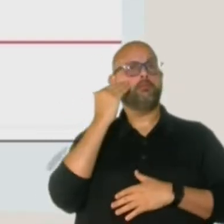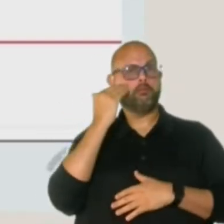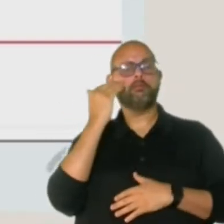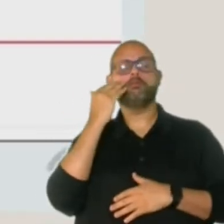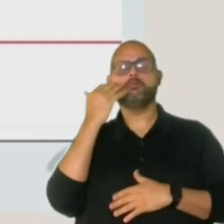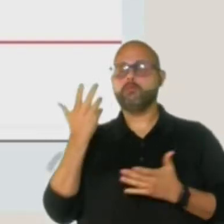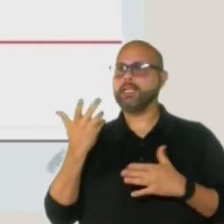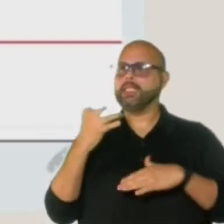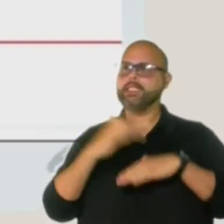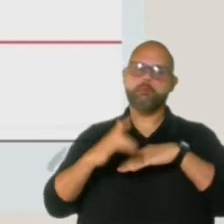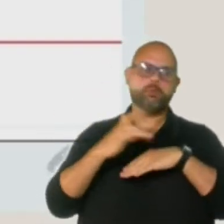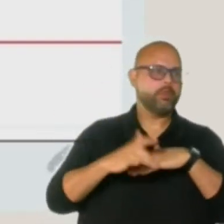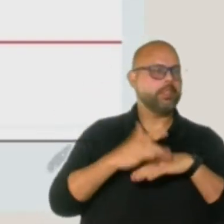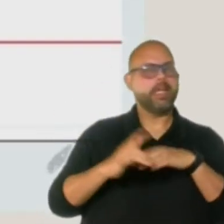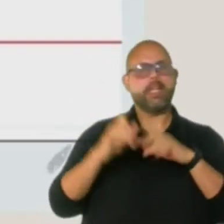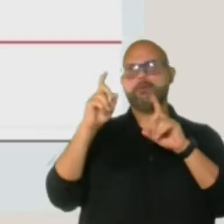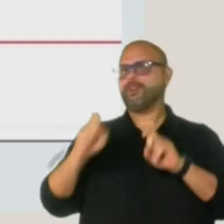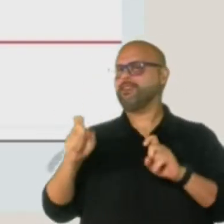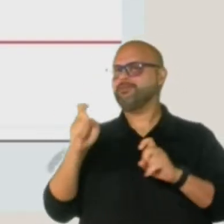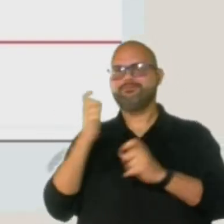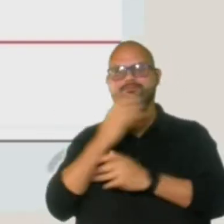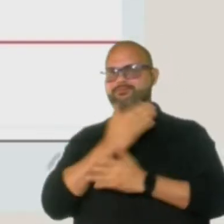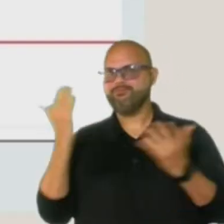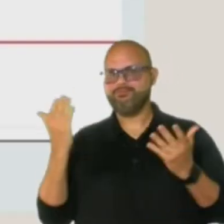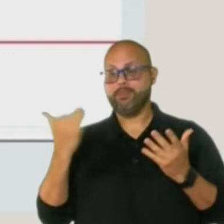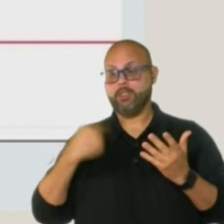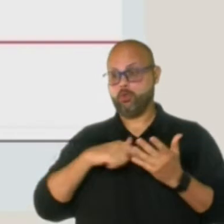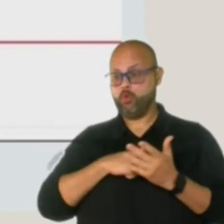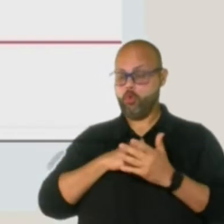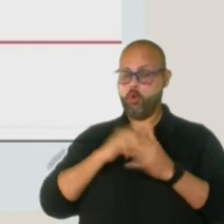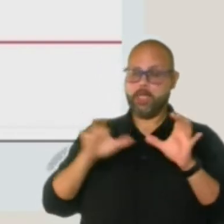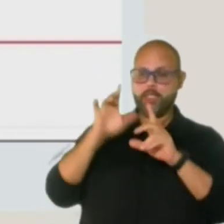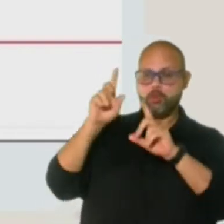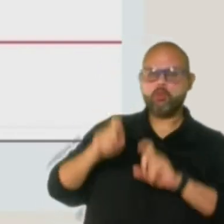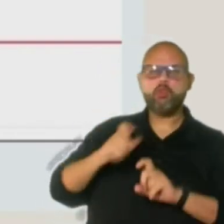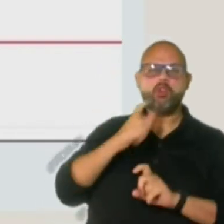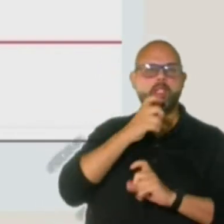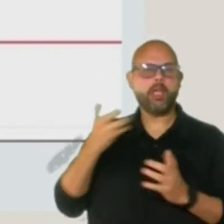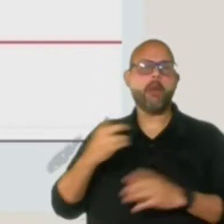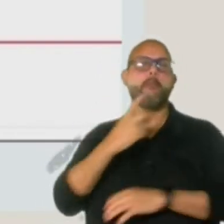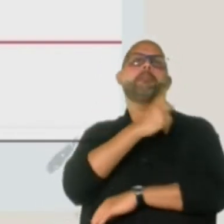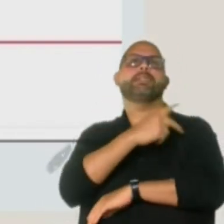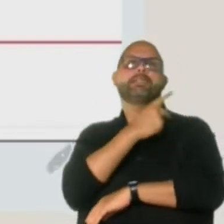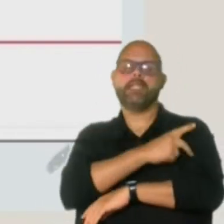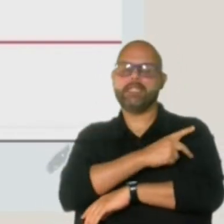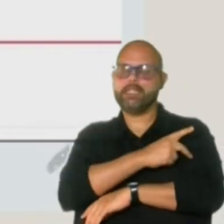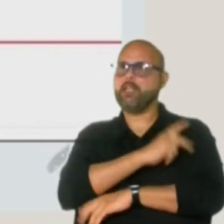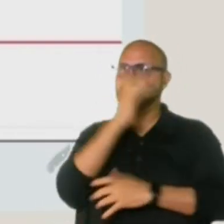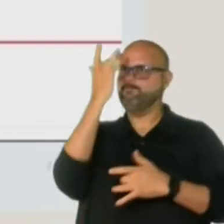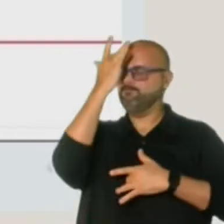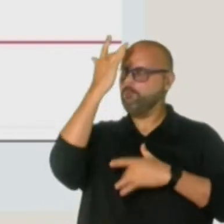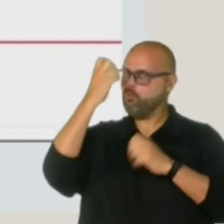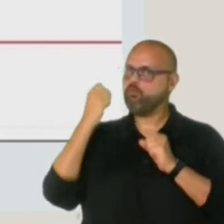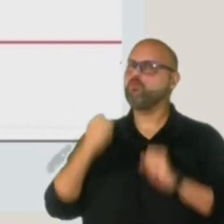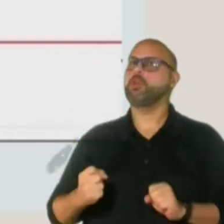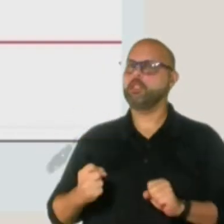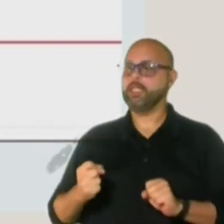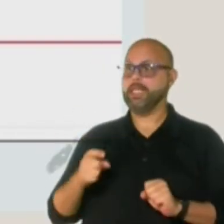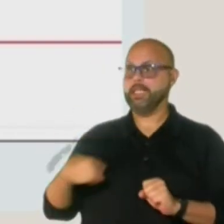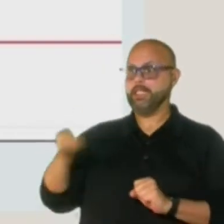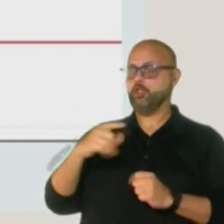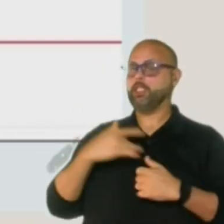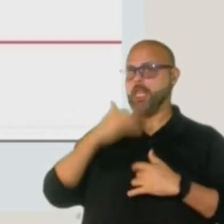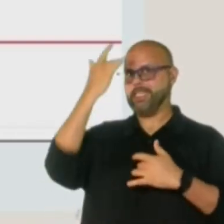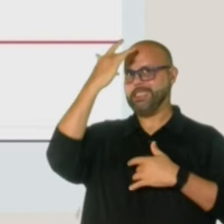y solamente estábamos realizando pruebas a pacientes que estaban bien severamente enfermos y que tenían síntomas.